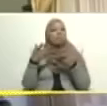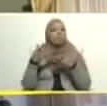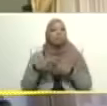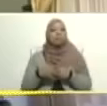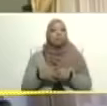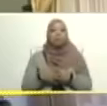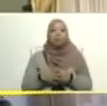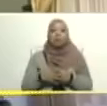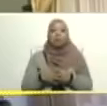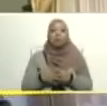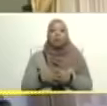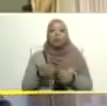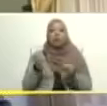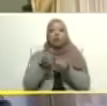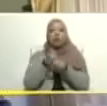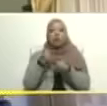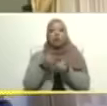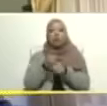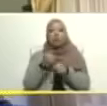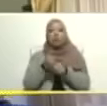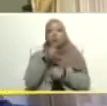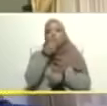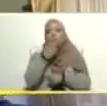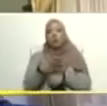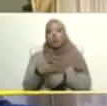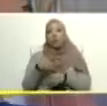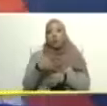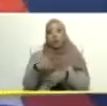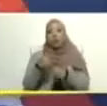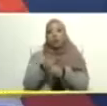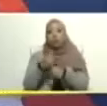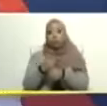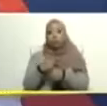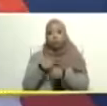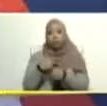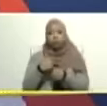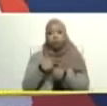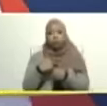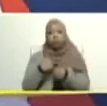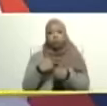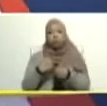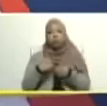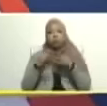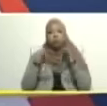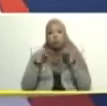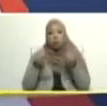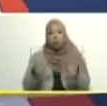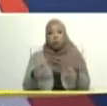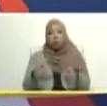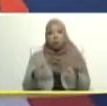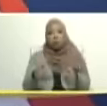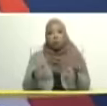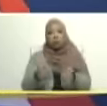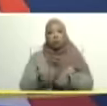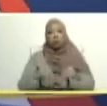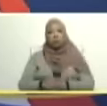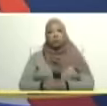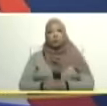Bueno, hemos tenido una jornada de trabajo buena, intensa, que empezó